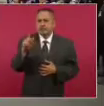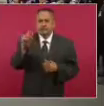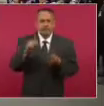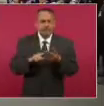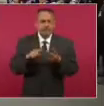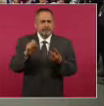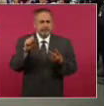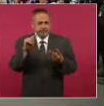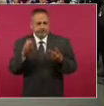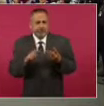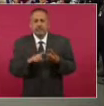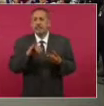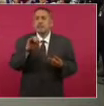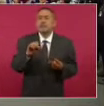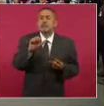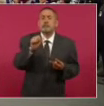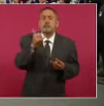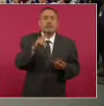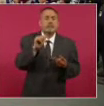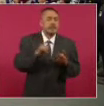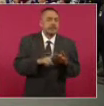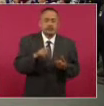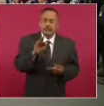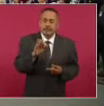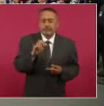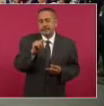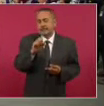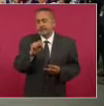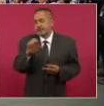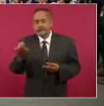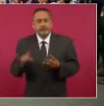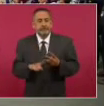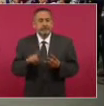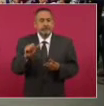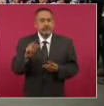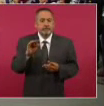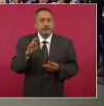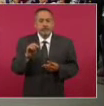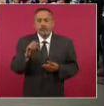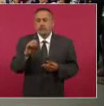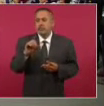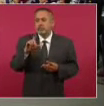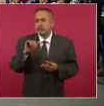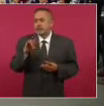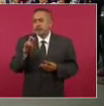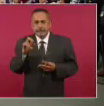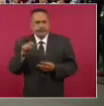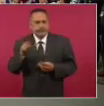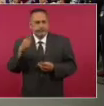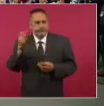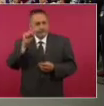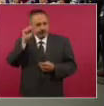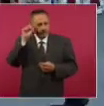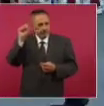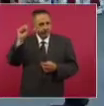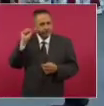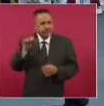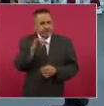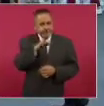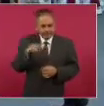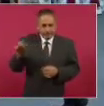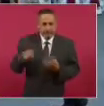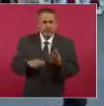CENTE, Joel Ayala de la FETSE, está Arturo Olivares del Sindicato del Seguro